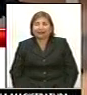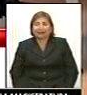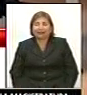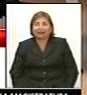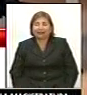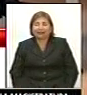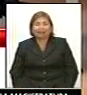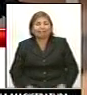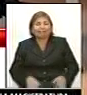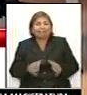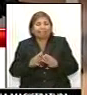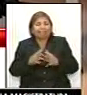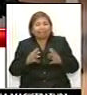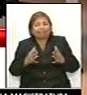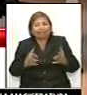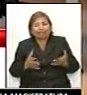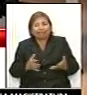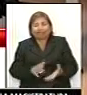y muy,